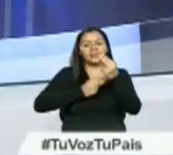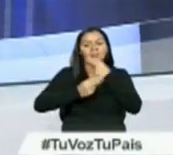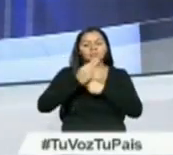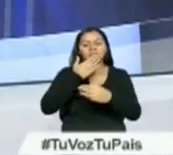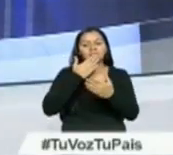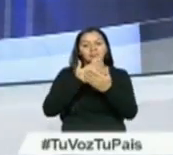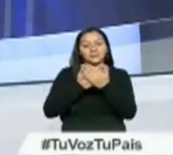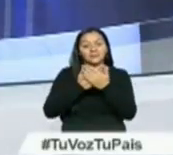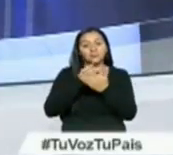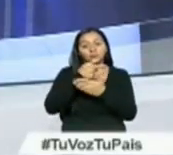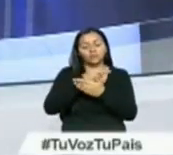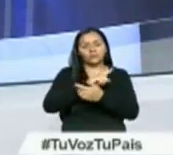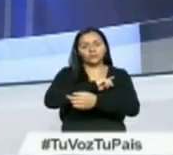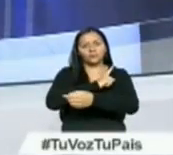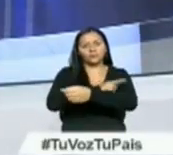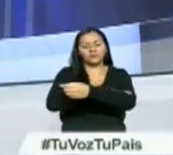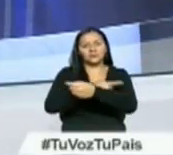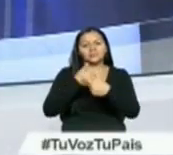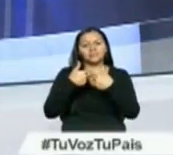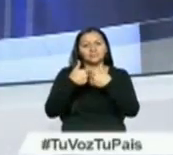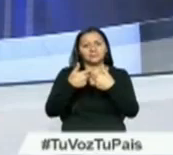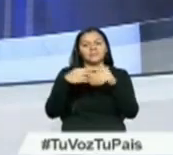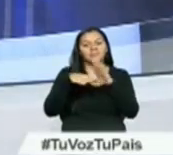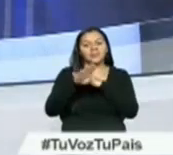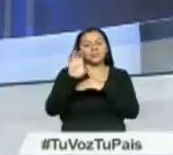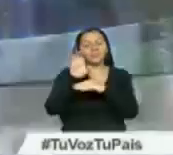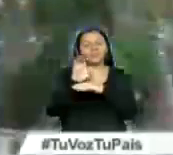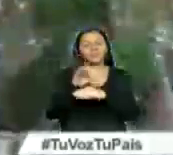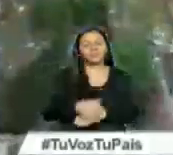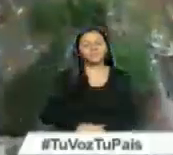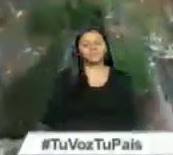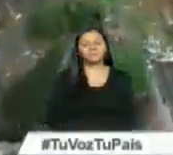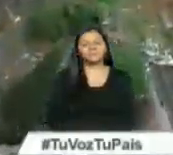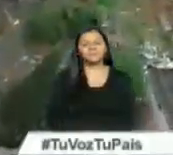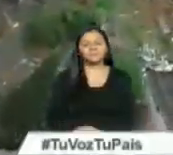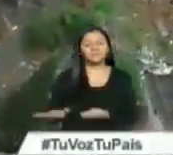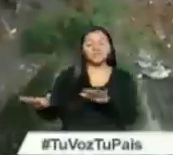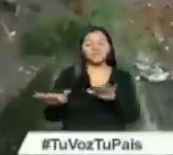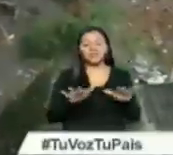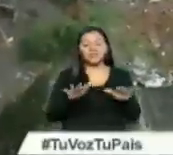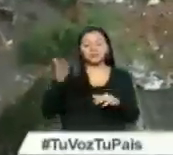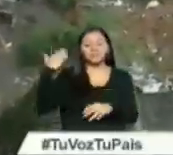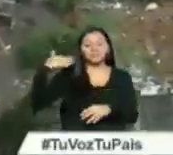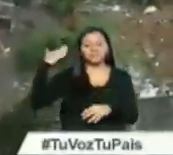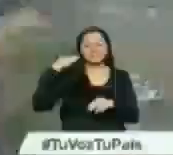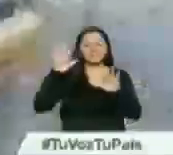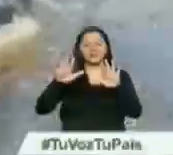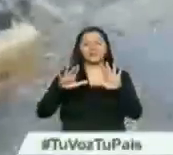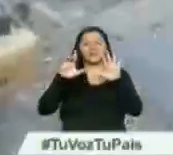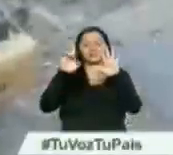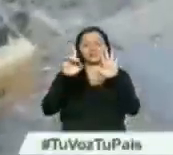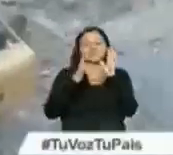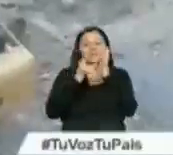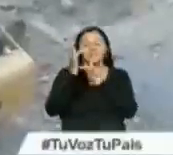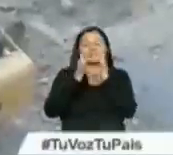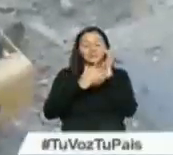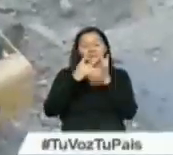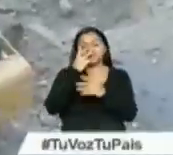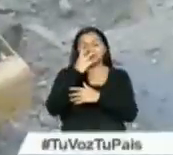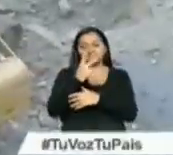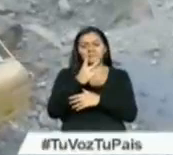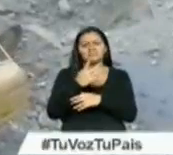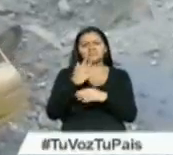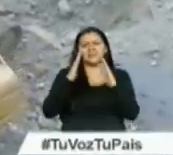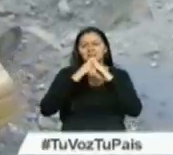negocios con su fortaleza y con los créditos de Banecuador. El terremoto del pasado 16 de abril se llevó consigo miles